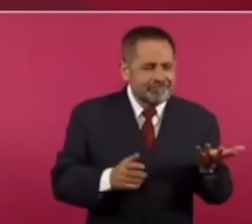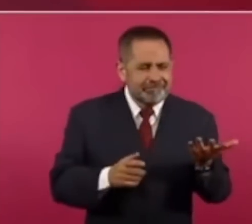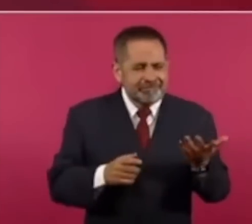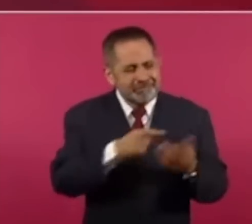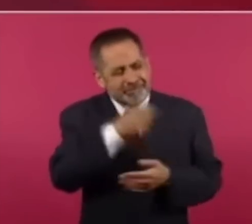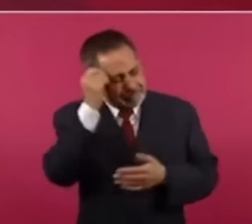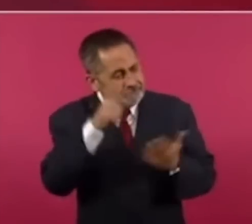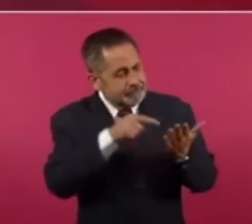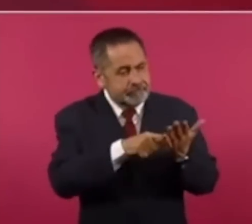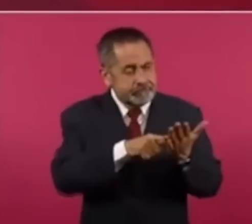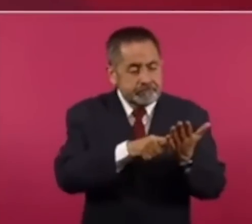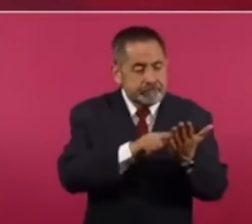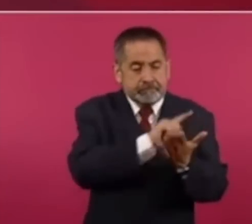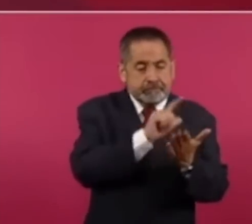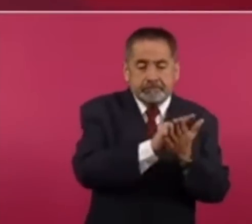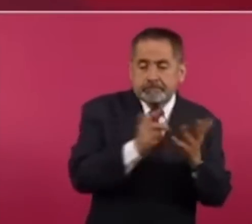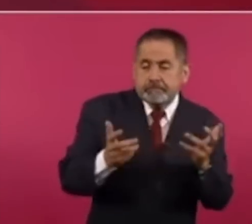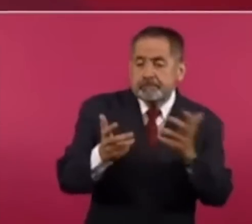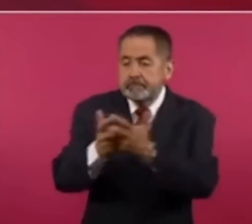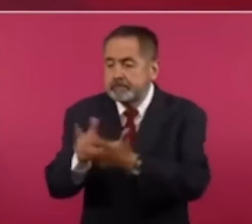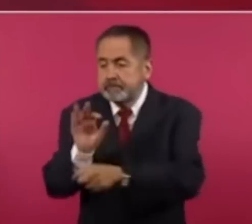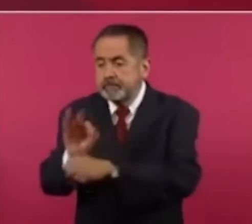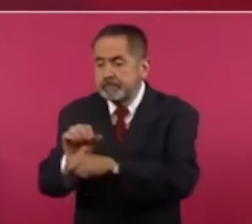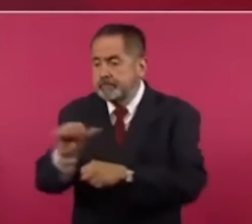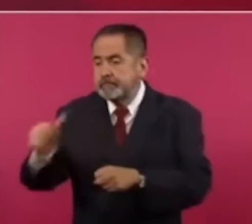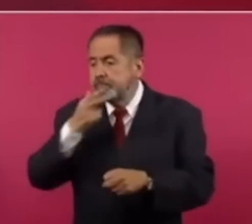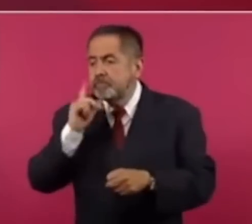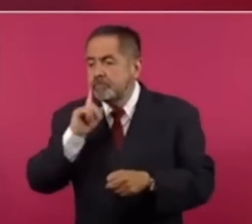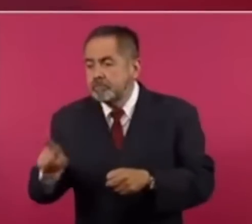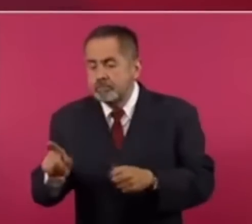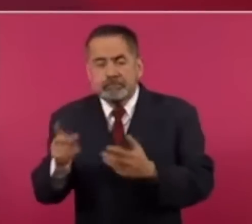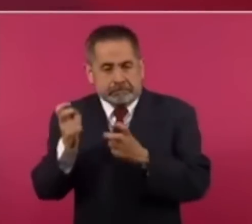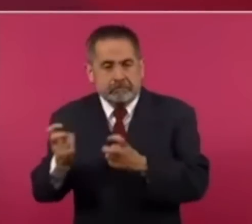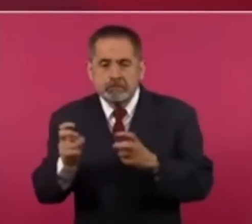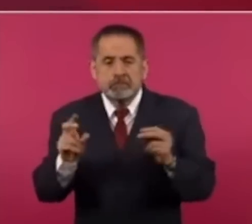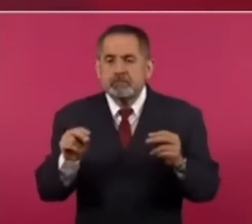o la mujer, no la mujer y el hombre para la ley.